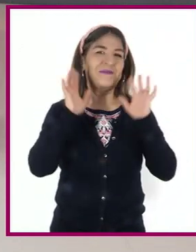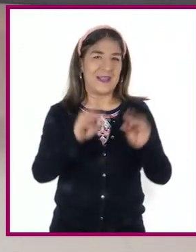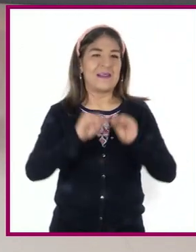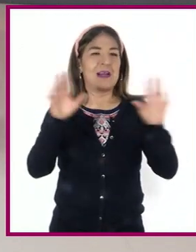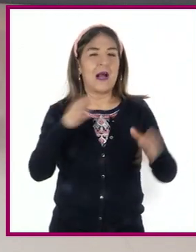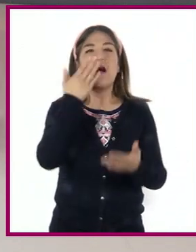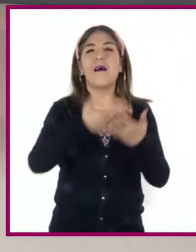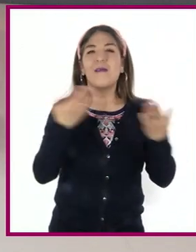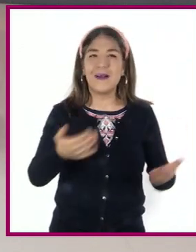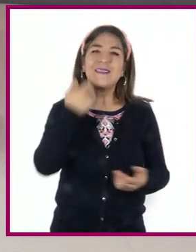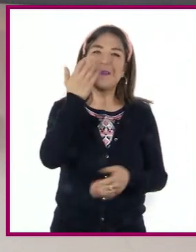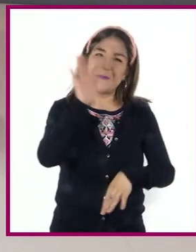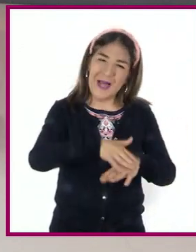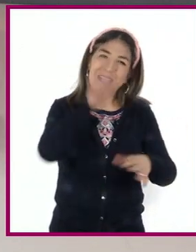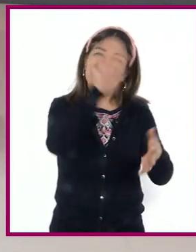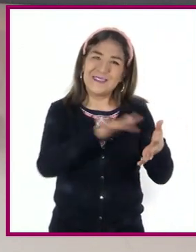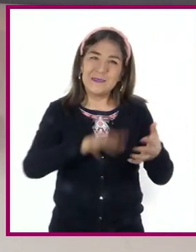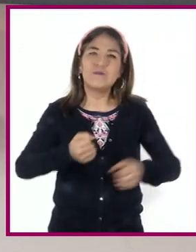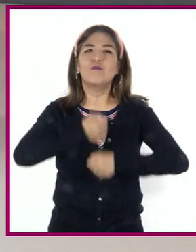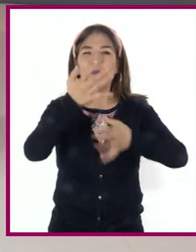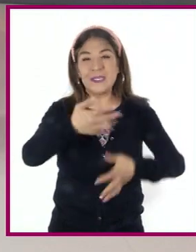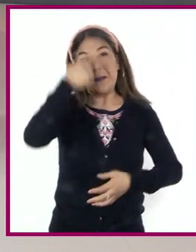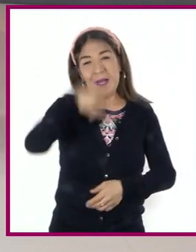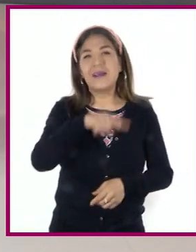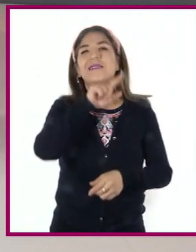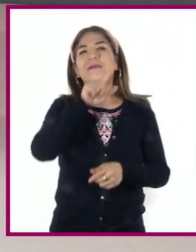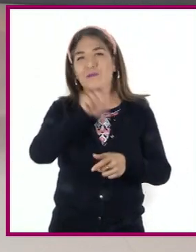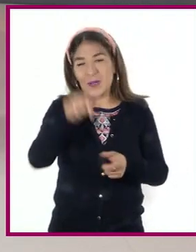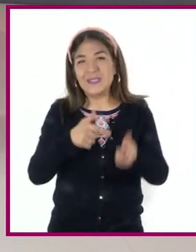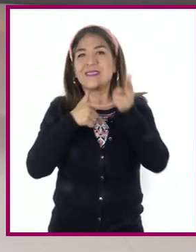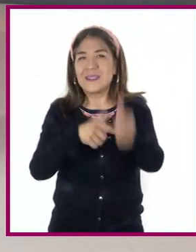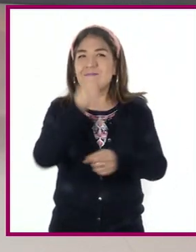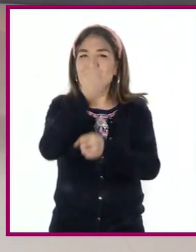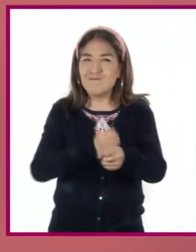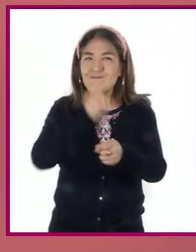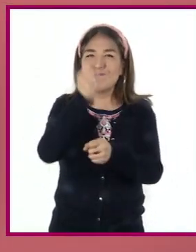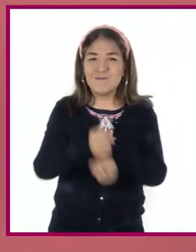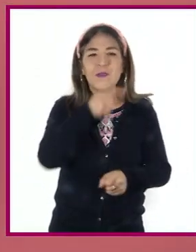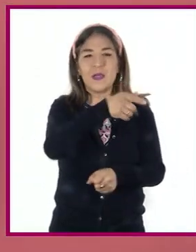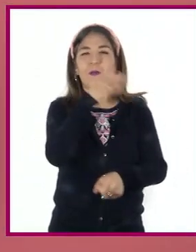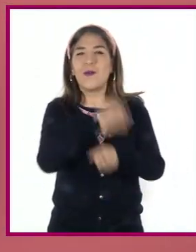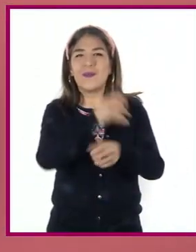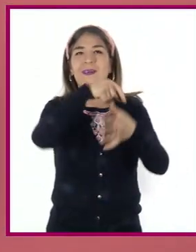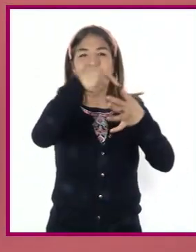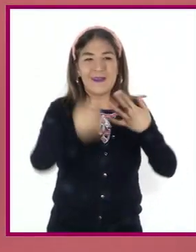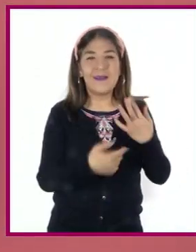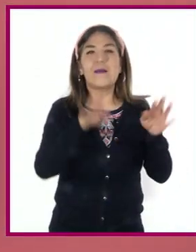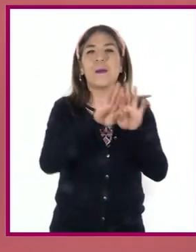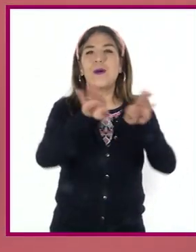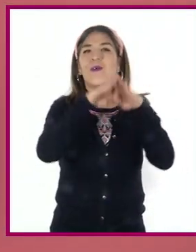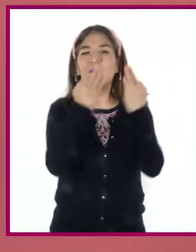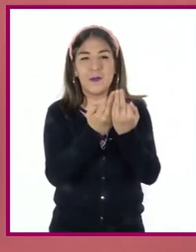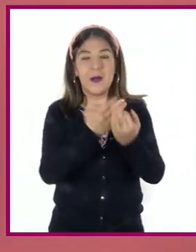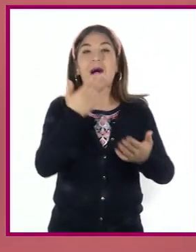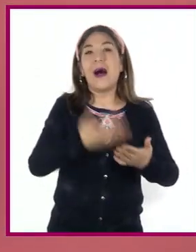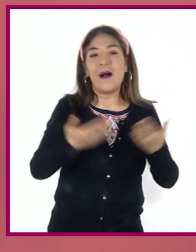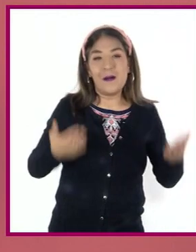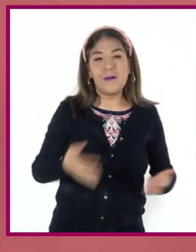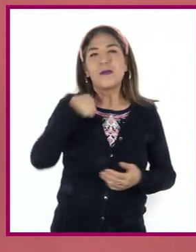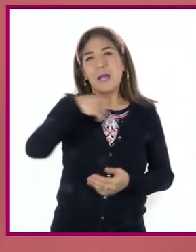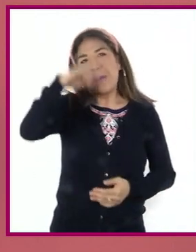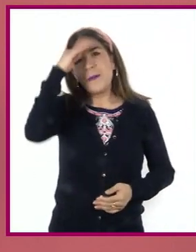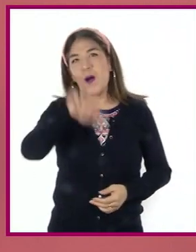nubes blancas como las canas de mi madre. Campa Ejecatl Santlamactoc. Nopaya Campa